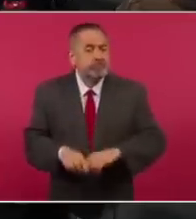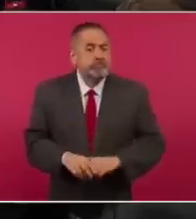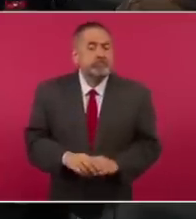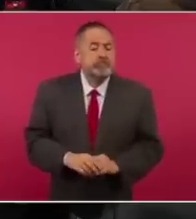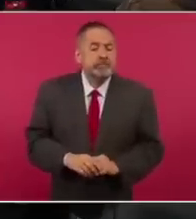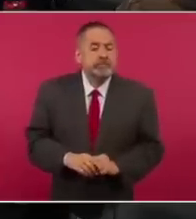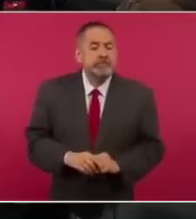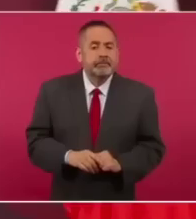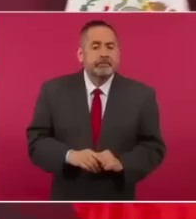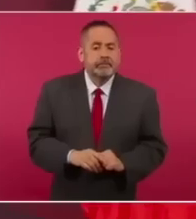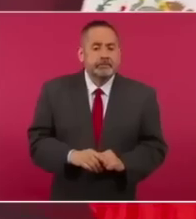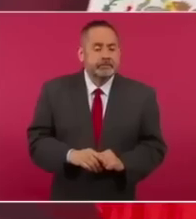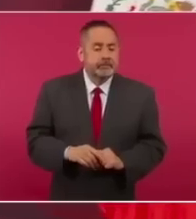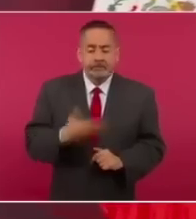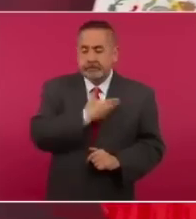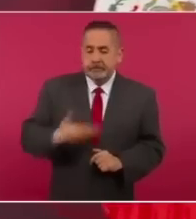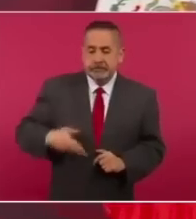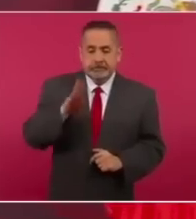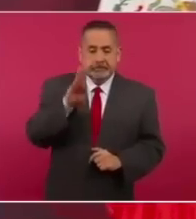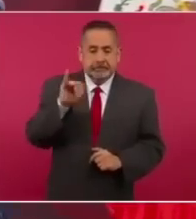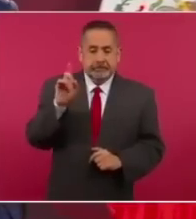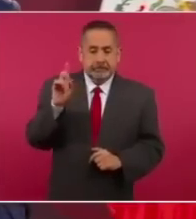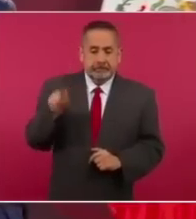No hay en el presidente Biden una